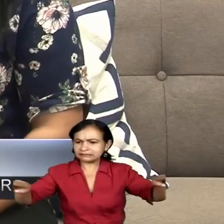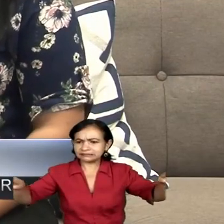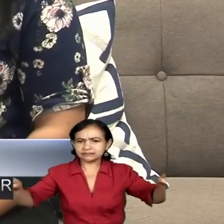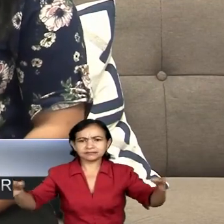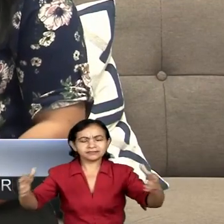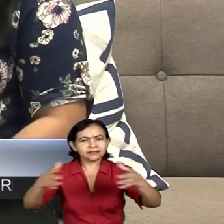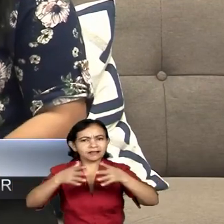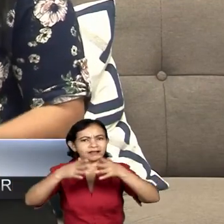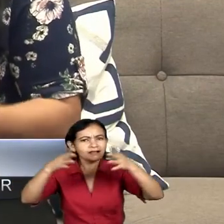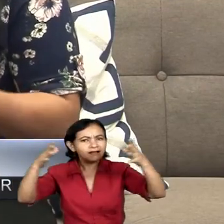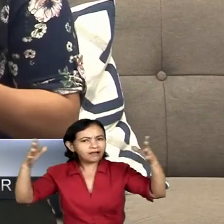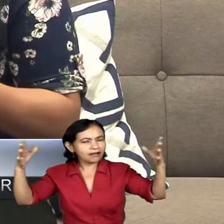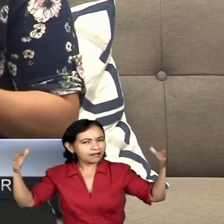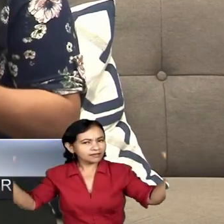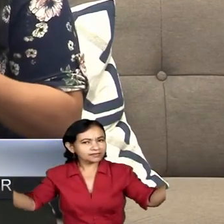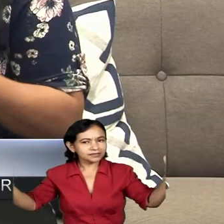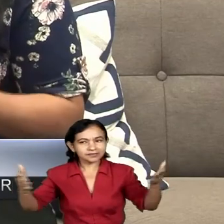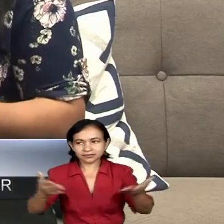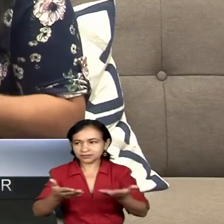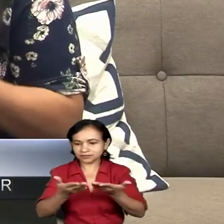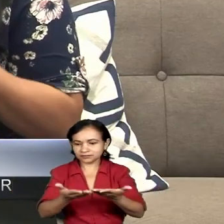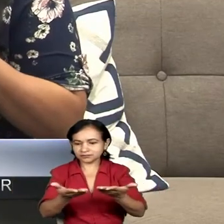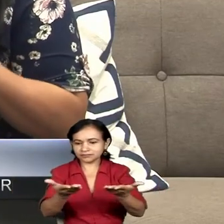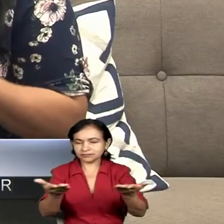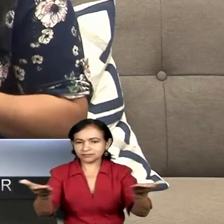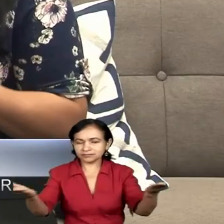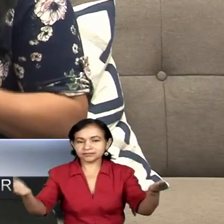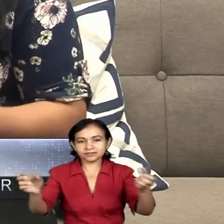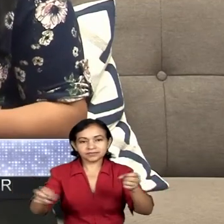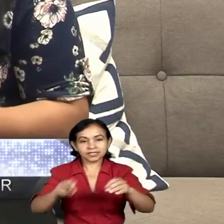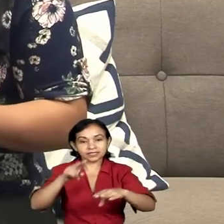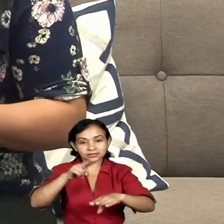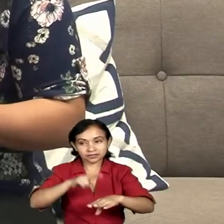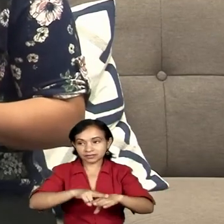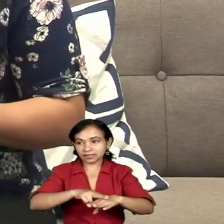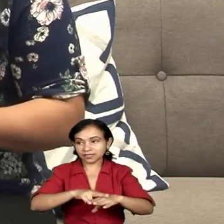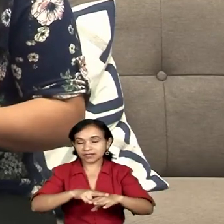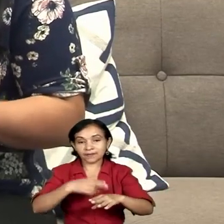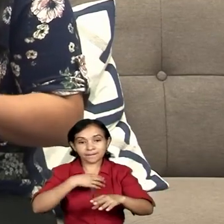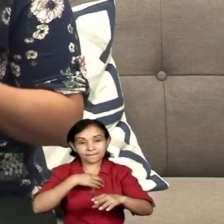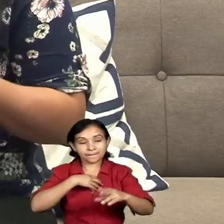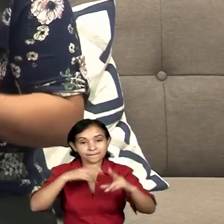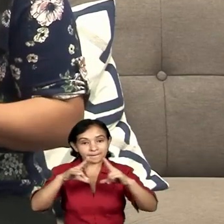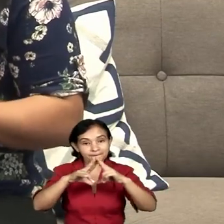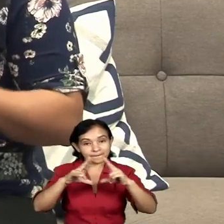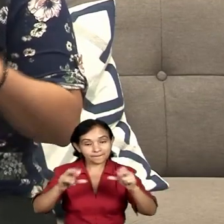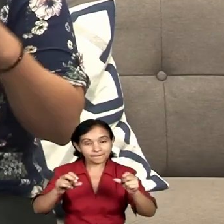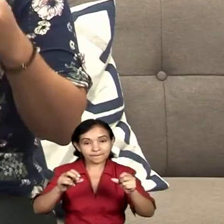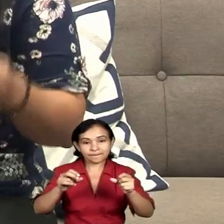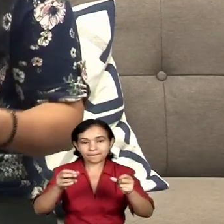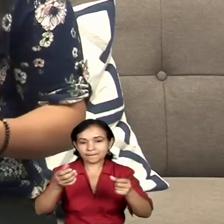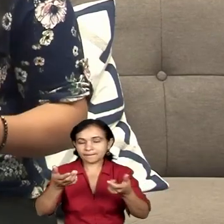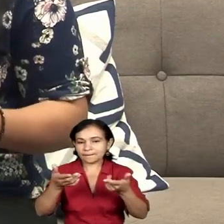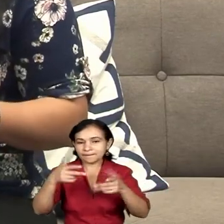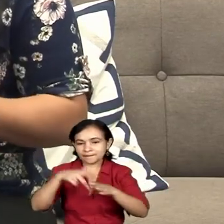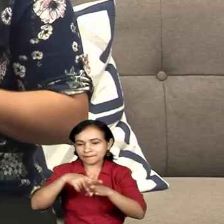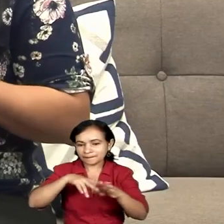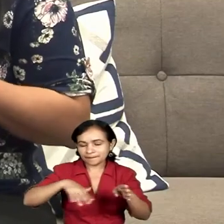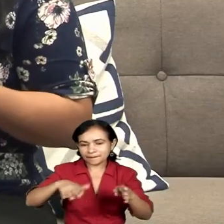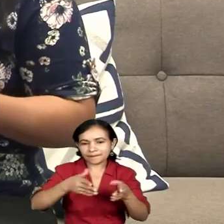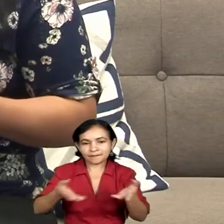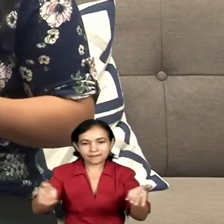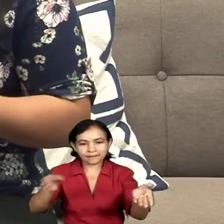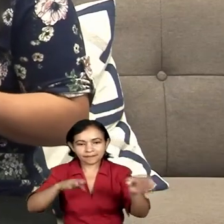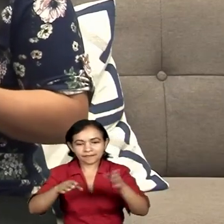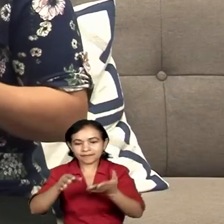festival, va a ofrecer los productos nacionales más típicos de nuestro país. Un caballo bayo, un nacatamal, vamos a tener